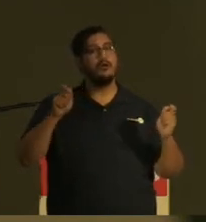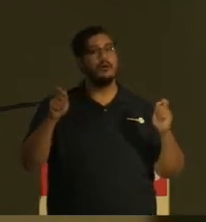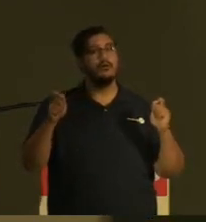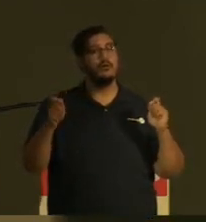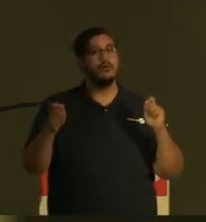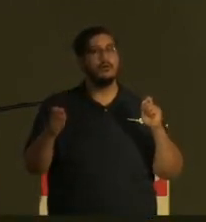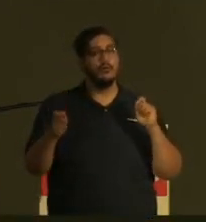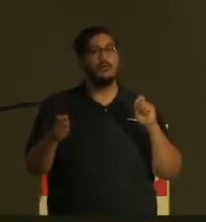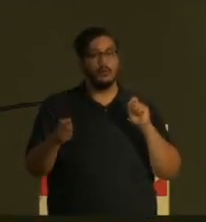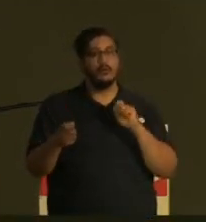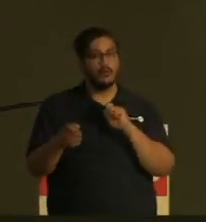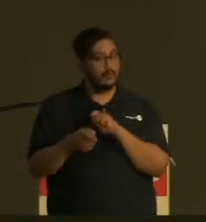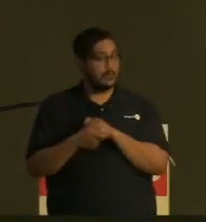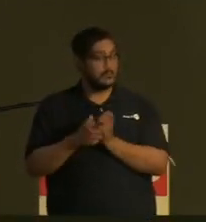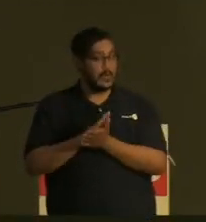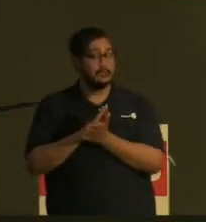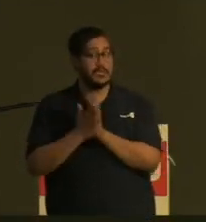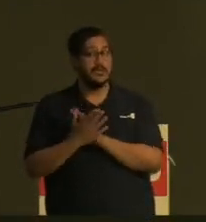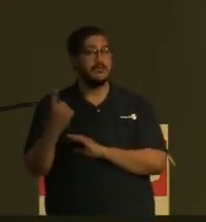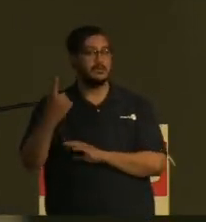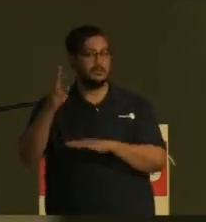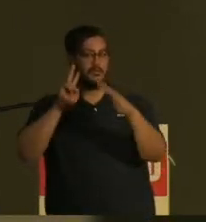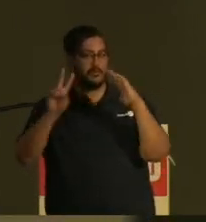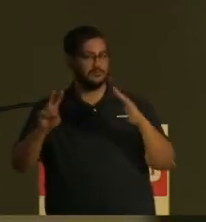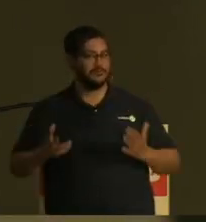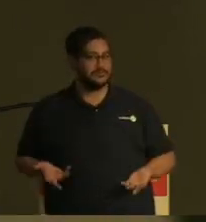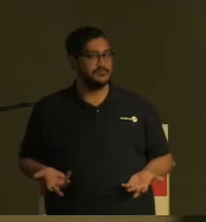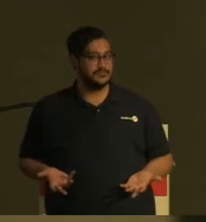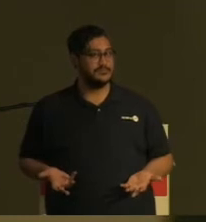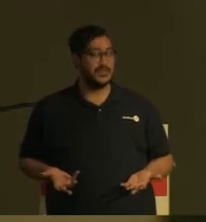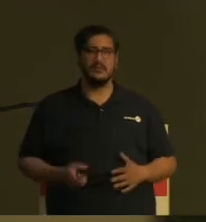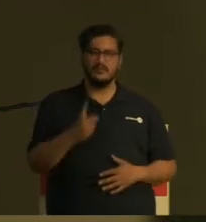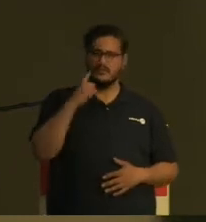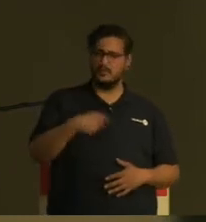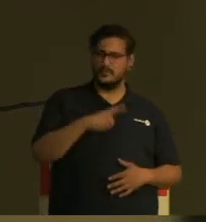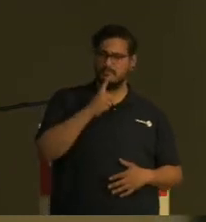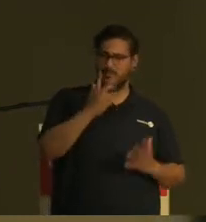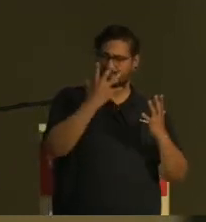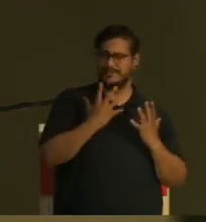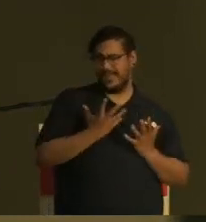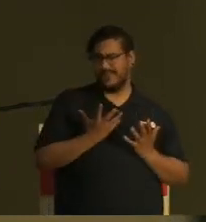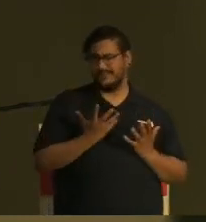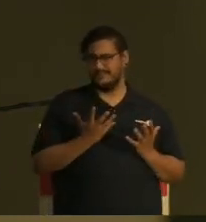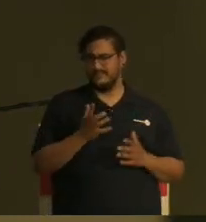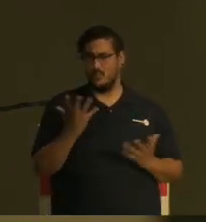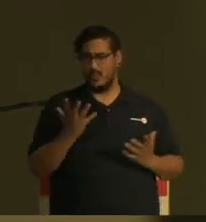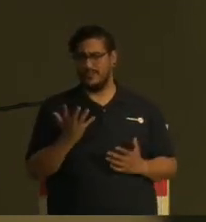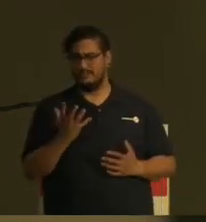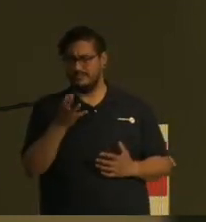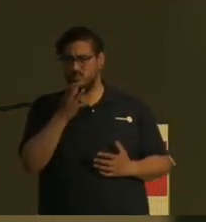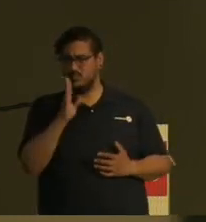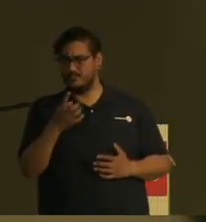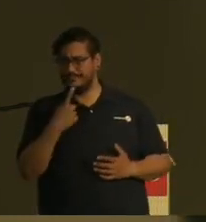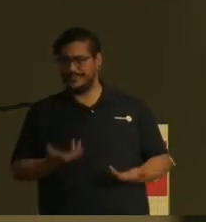se convierten de alguna manera en algo profético. No, para mí es muy triste lo que voy a decir, pero, por ejemplo,